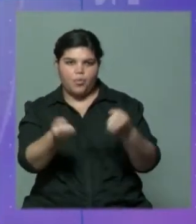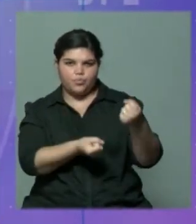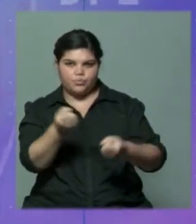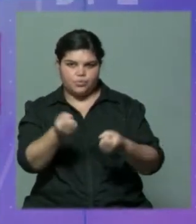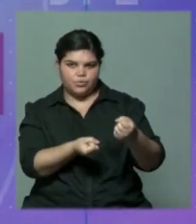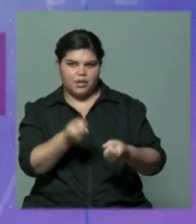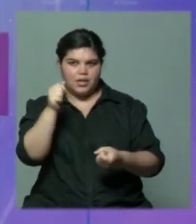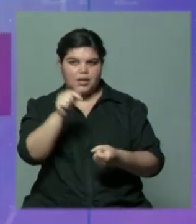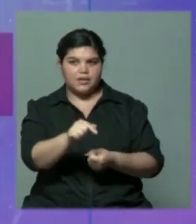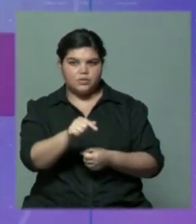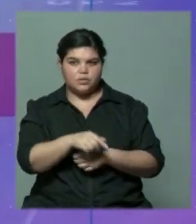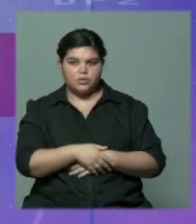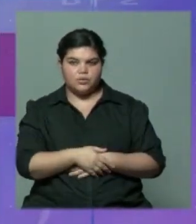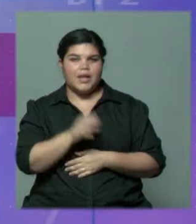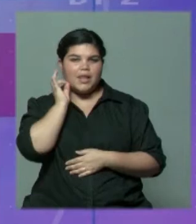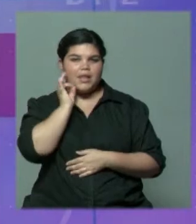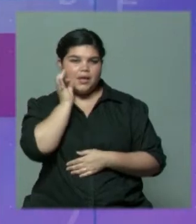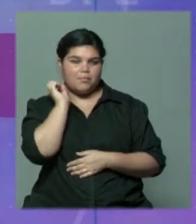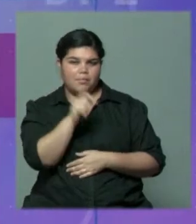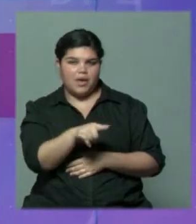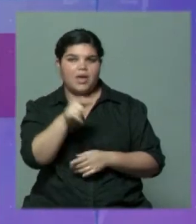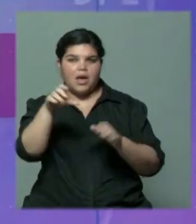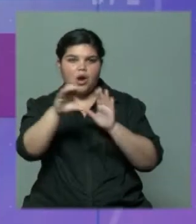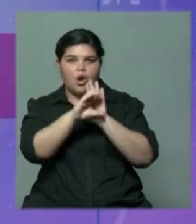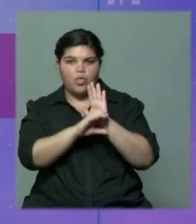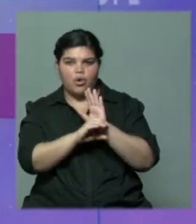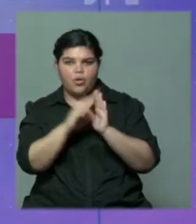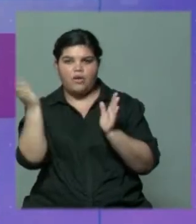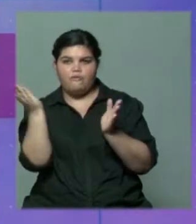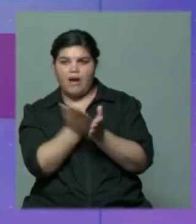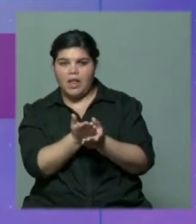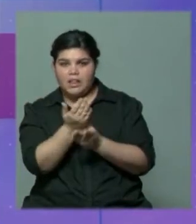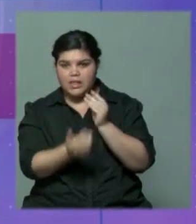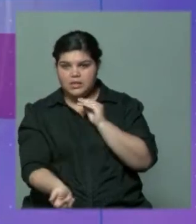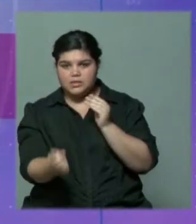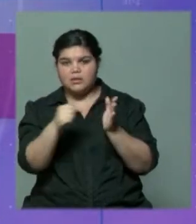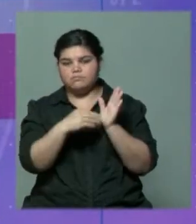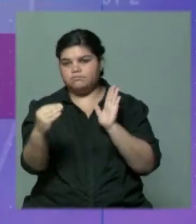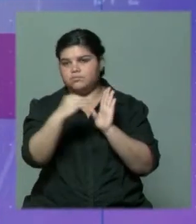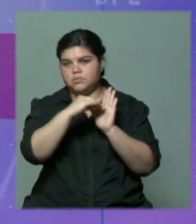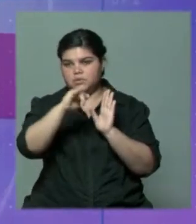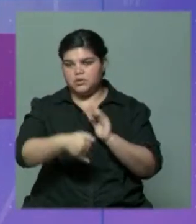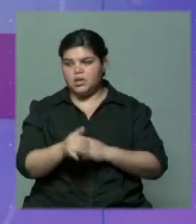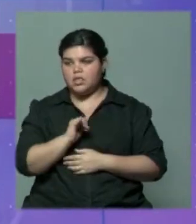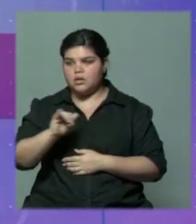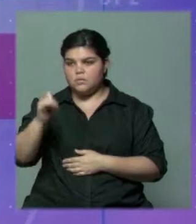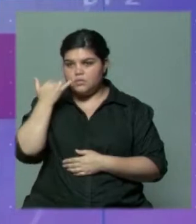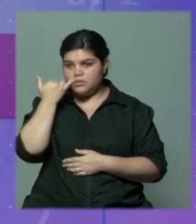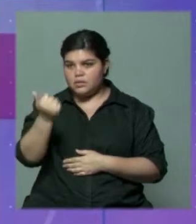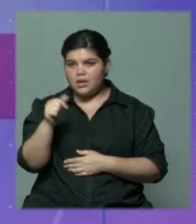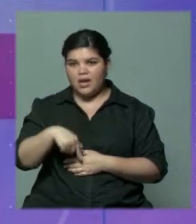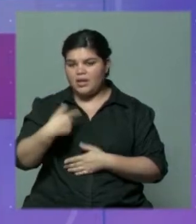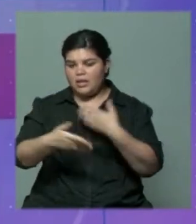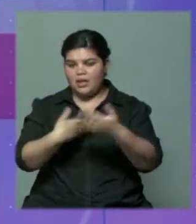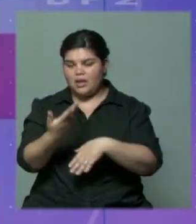que esta conducta sea tipificada dentro del Código de Faltas. Cuando se radica la denuncia hay poco por hacer porque quizá, en este